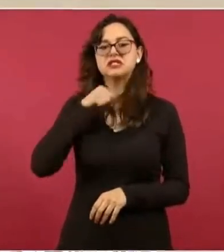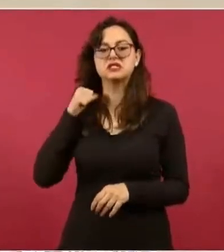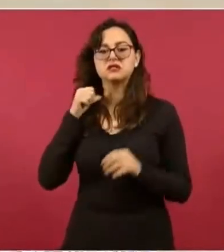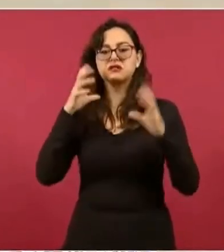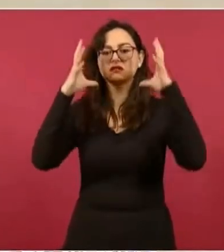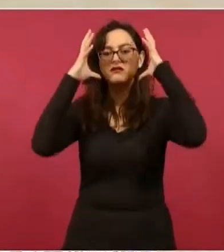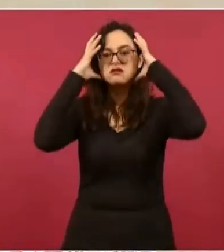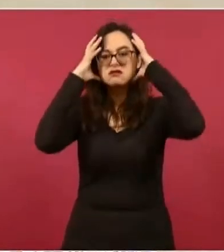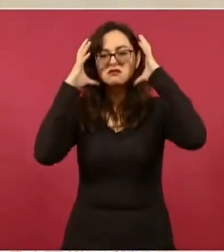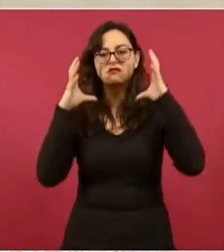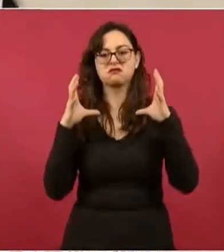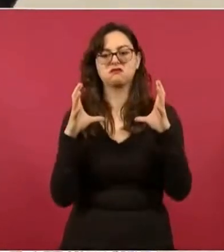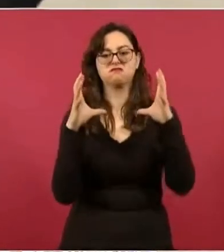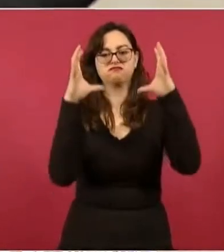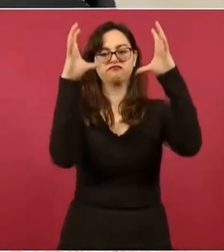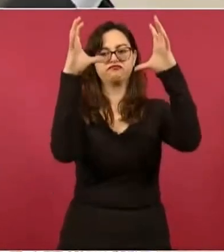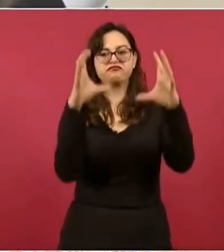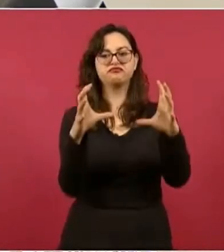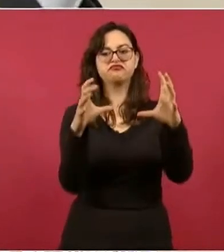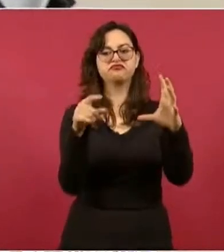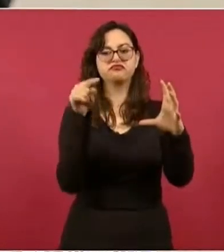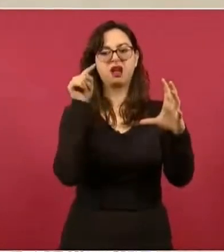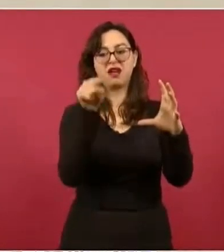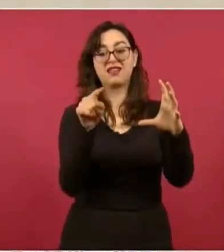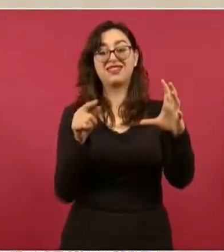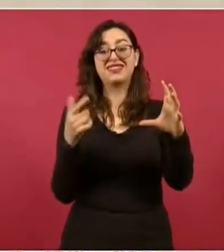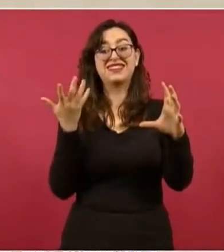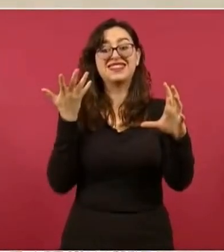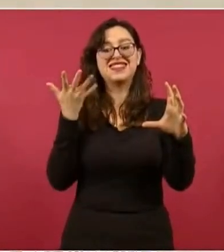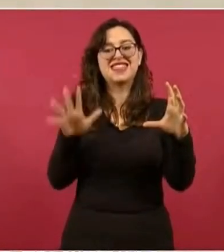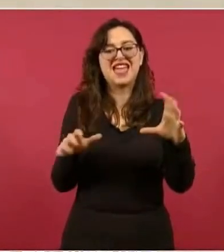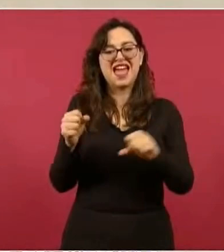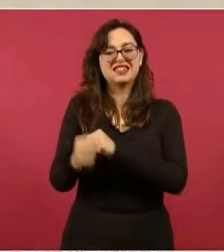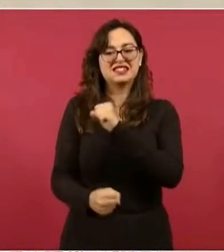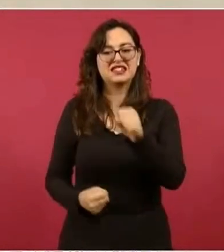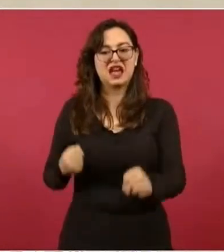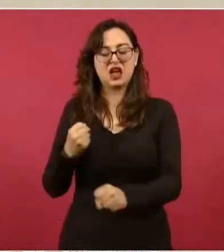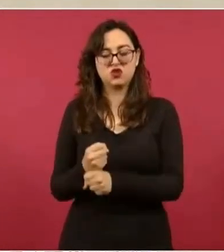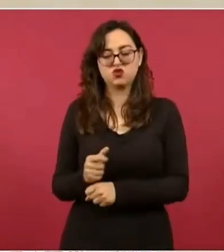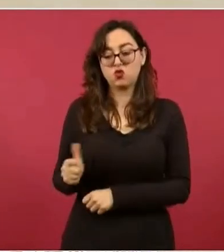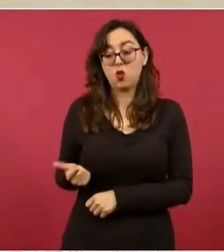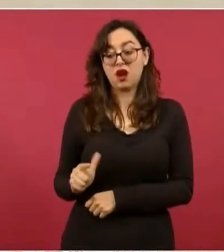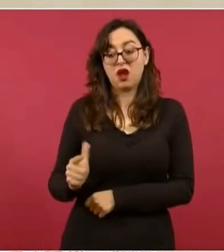Guanajuato exhibieron su cabeza diez años